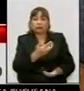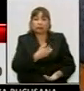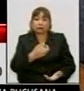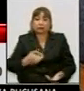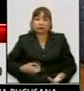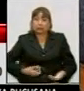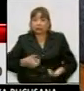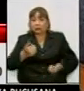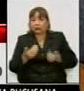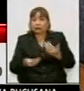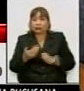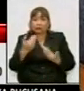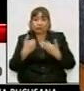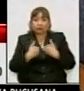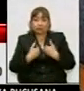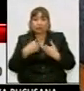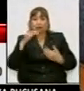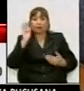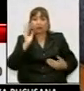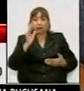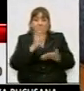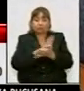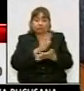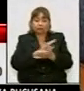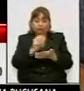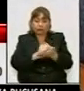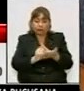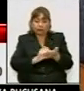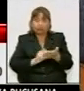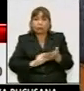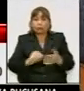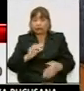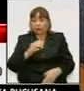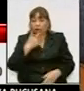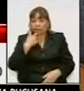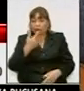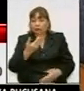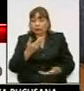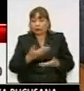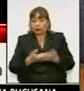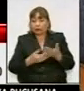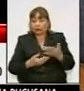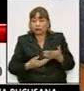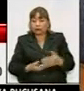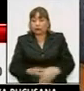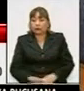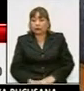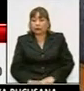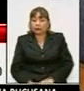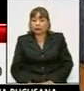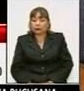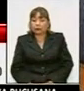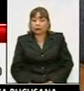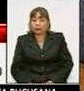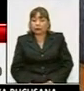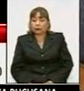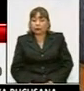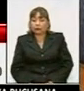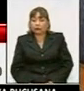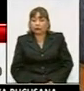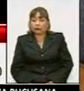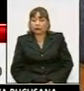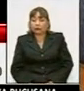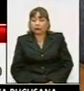si es que este cuenta con declaraciones juradas? Sí. ¿Usted ha establecido esa? Sí. ¿Tenemos esas declaraciones juradas? No,